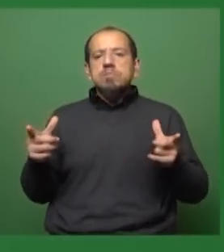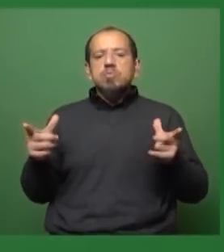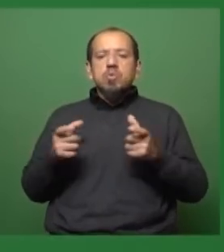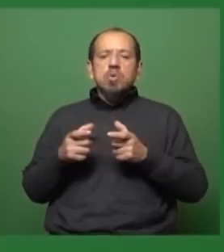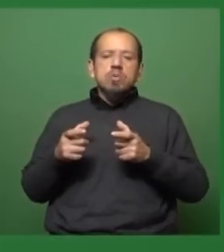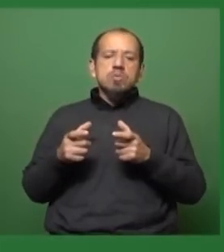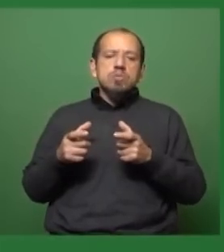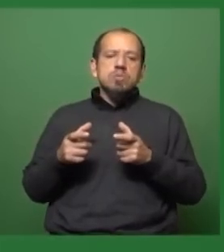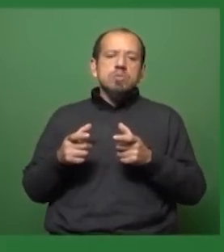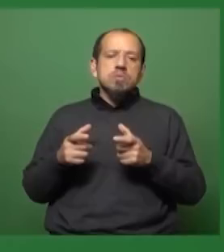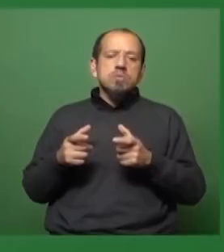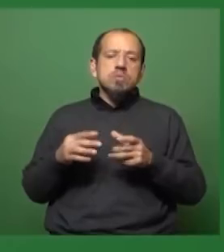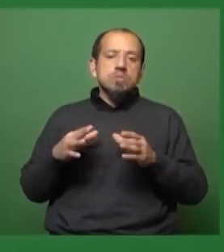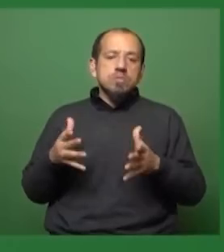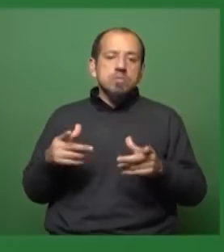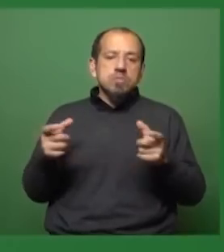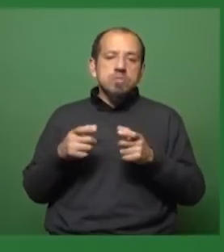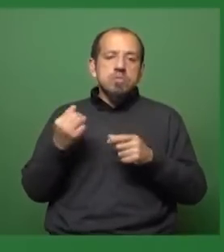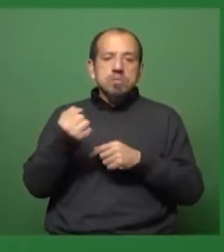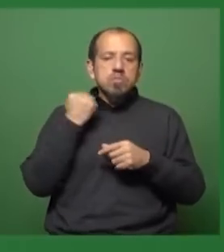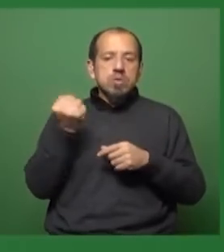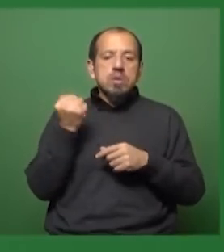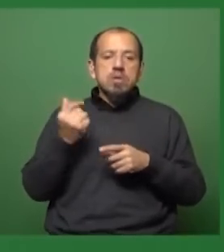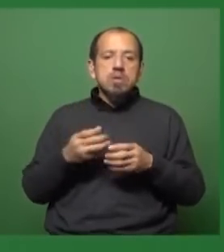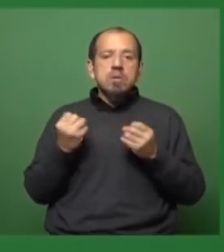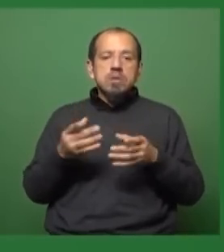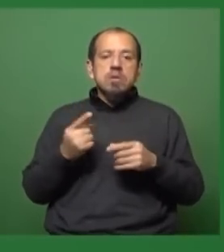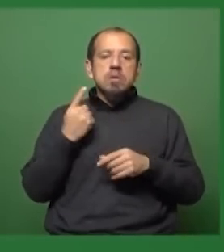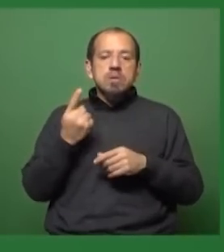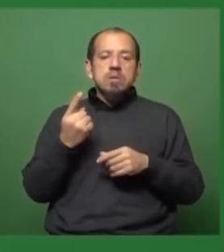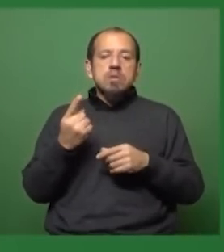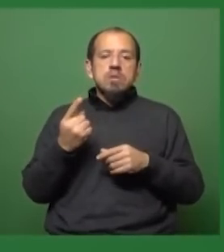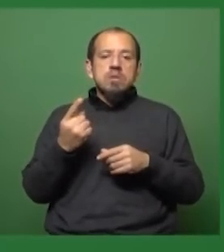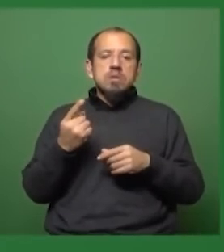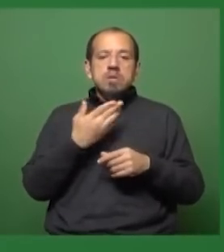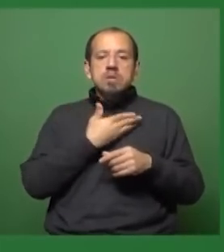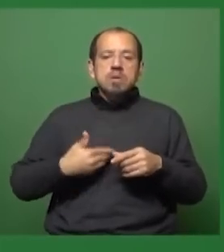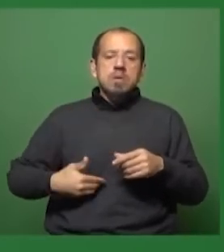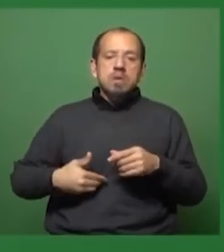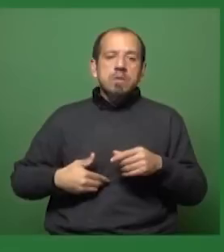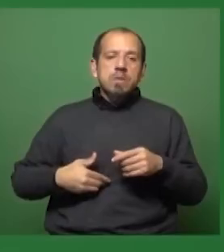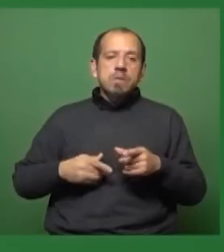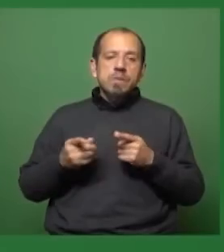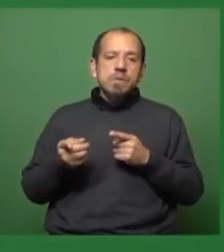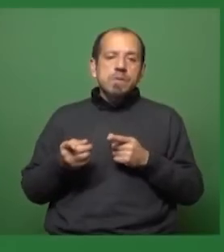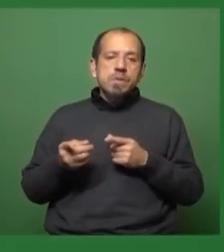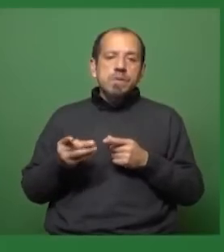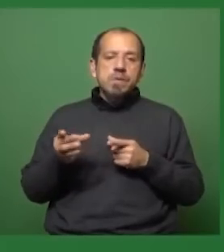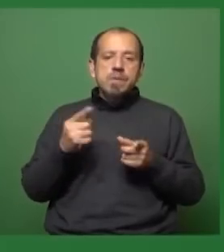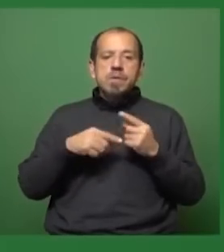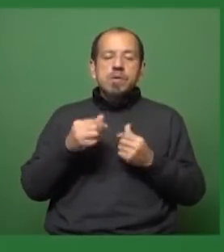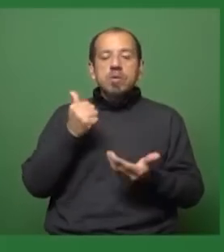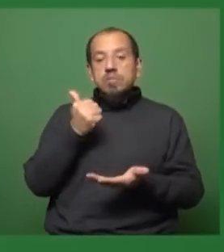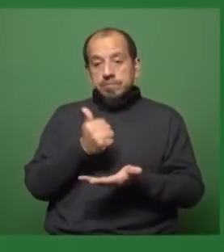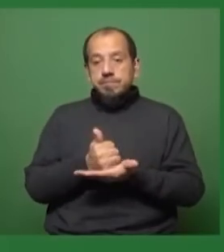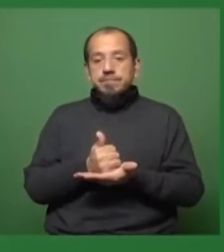decir una más sino que era una Cumbre muy importante porque era la primera que se reunían los presidentes de todos los países de manera presencial